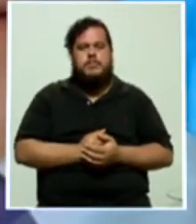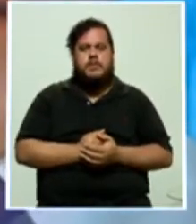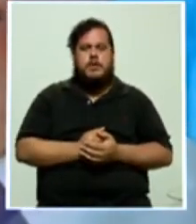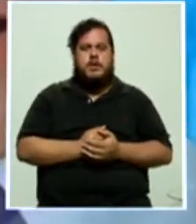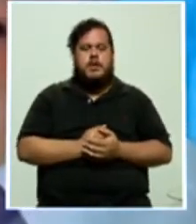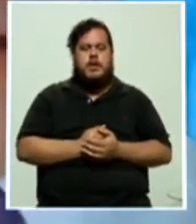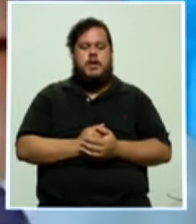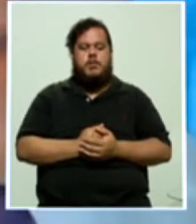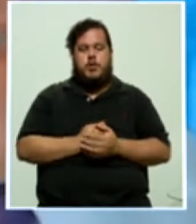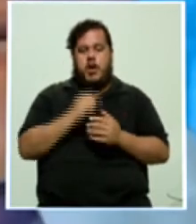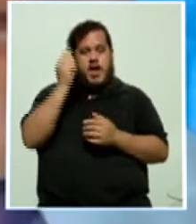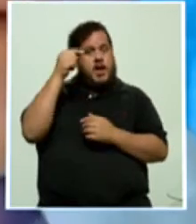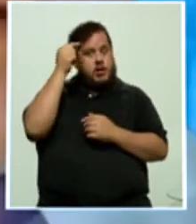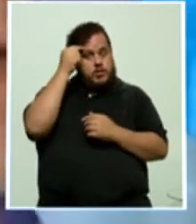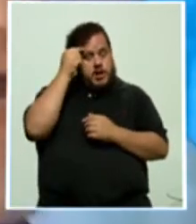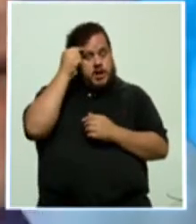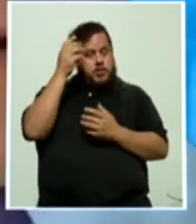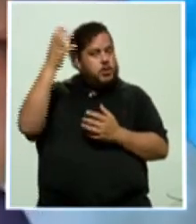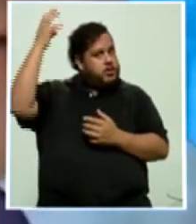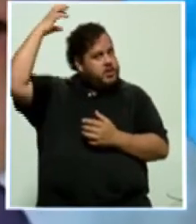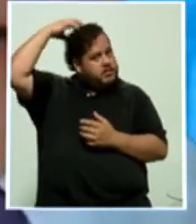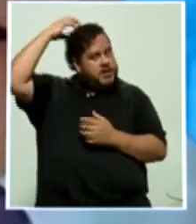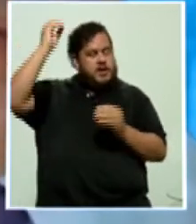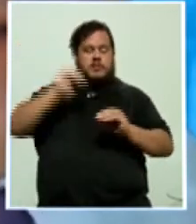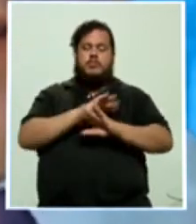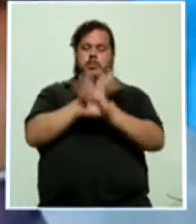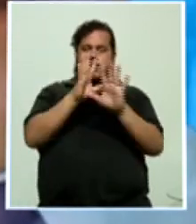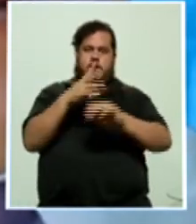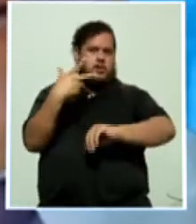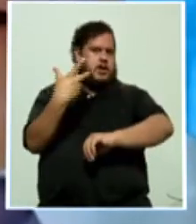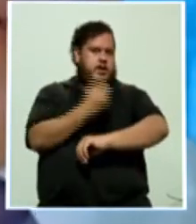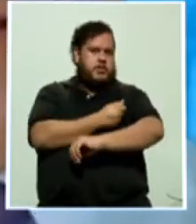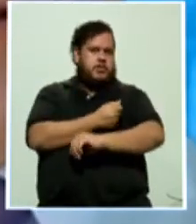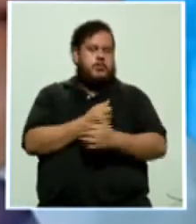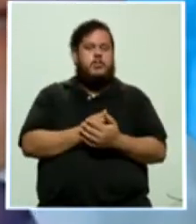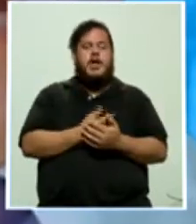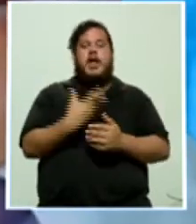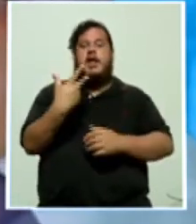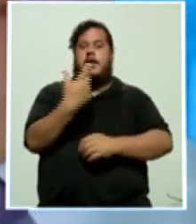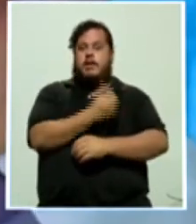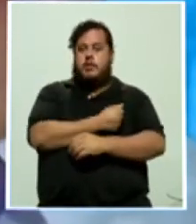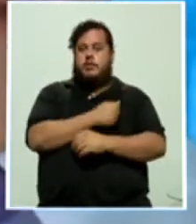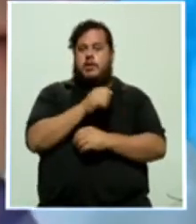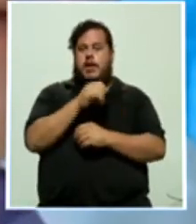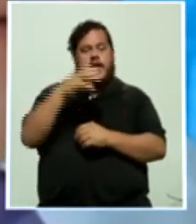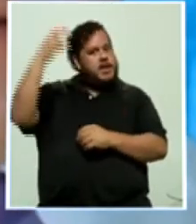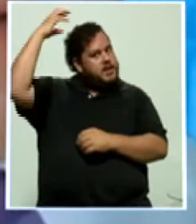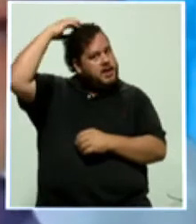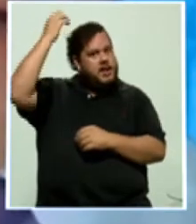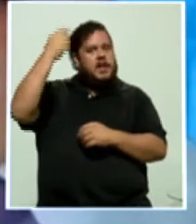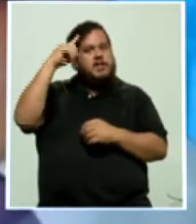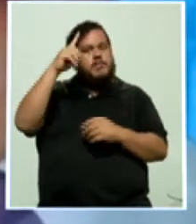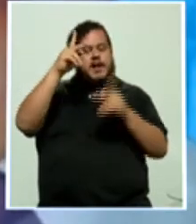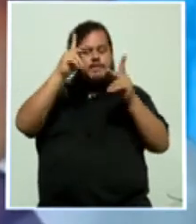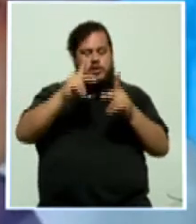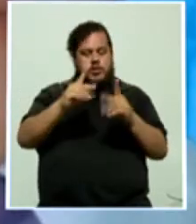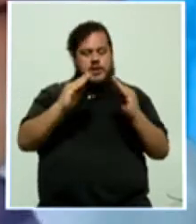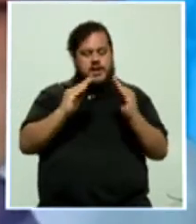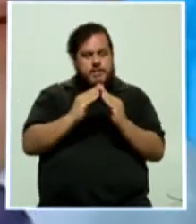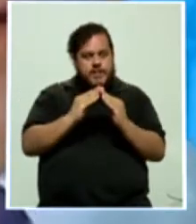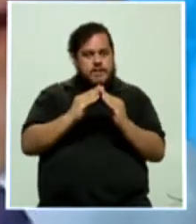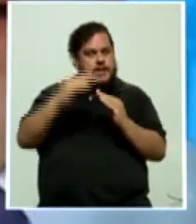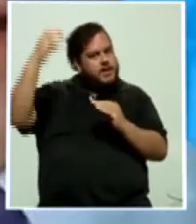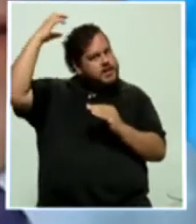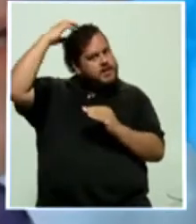La posición del gobierno de Israel es muy clara en relación a la vacunación. La vacunación en Israel es para residentes en Israel, como en todo país